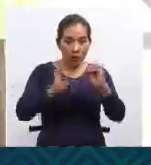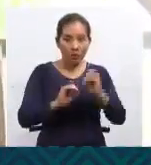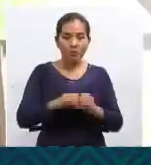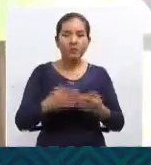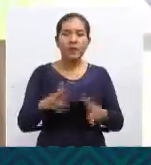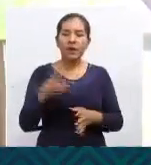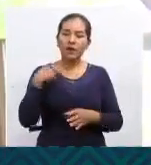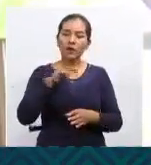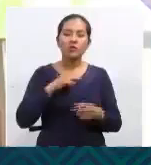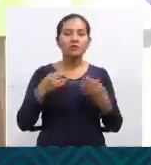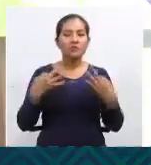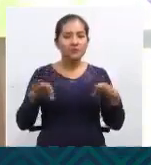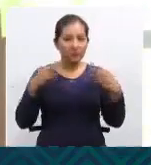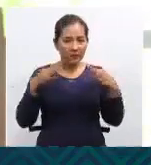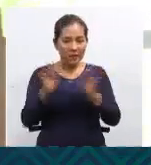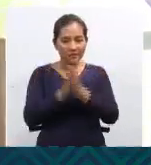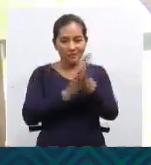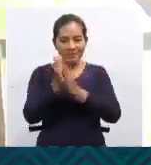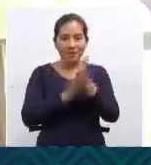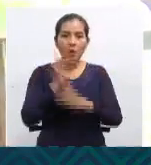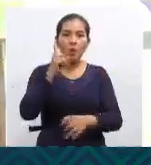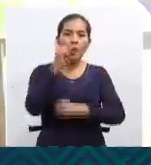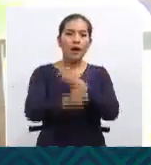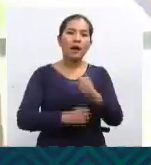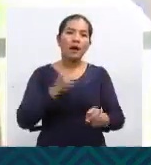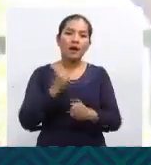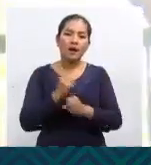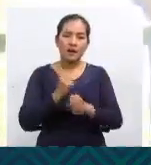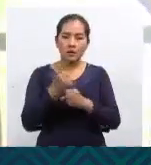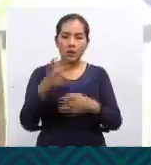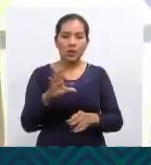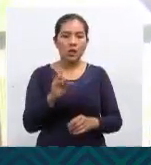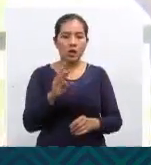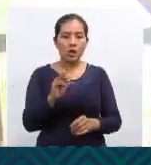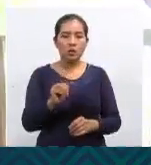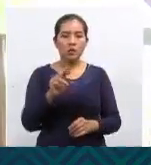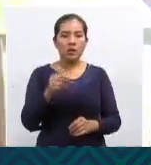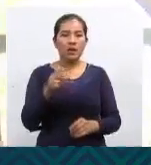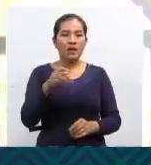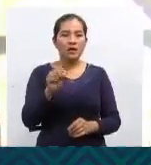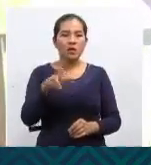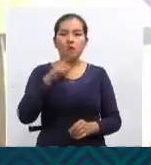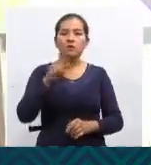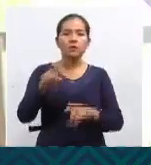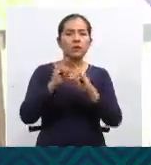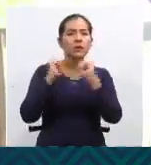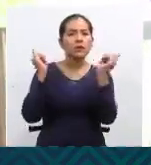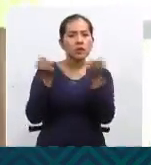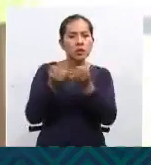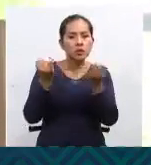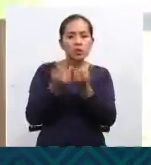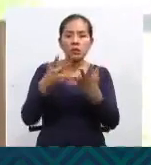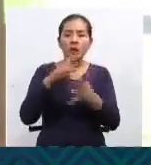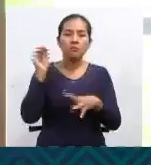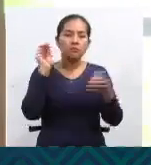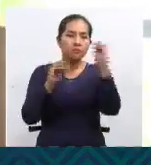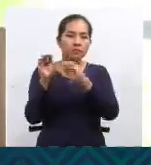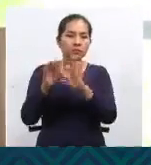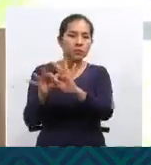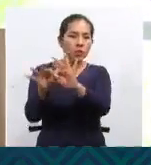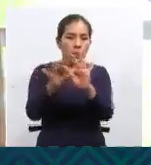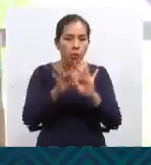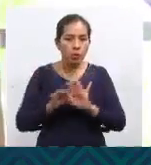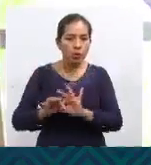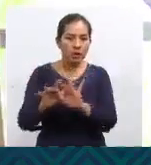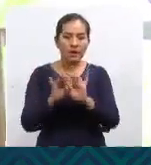nosotros celebrábamos el primer año de CONASOR, una institución que se hace en base a la unidad